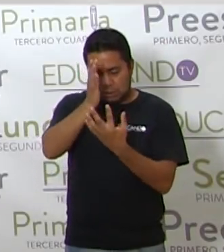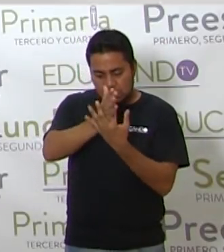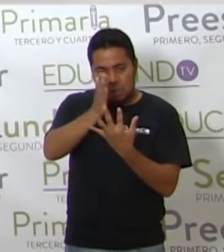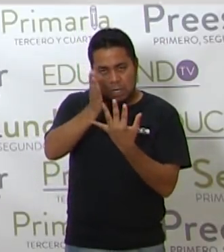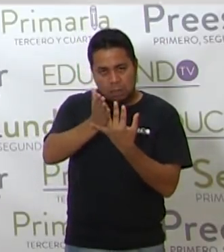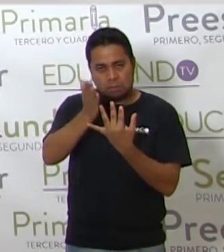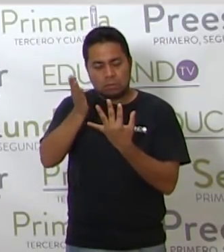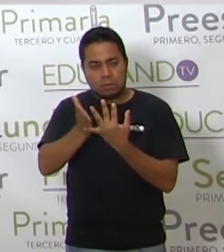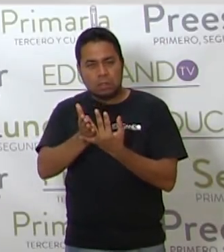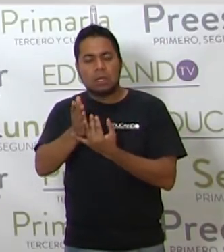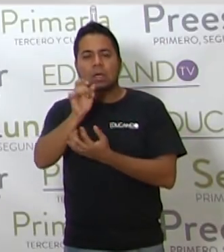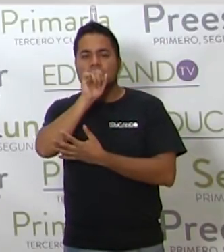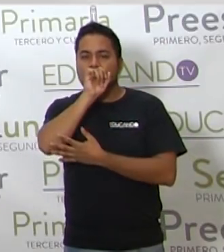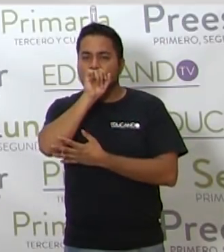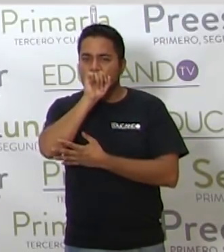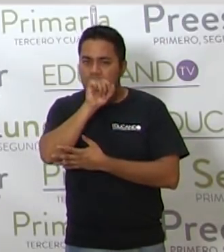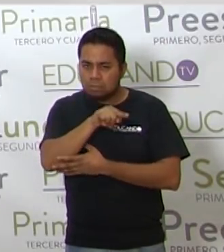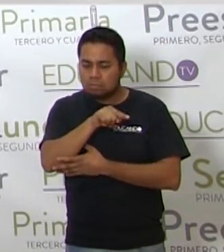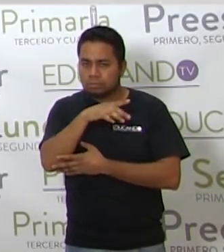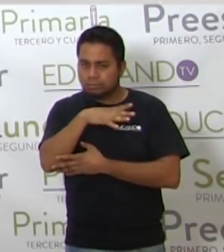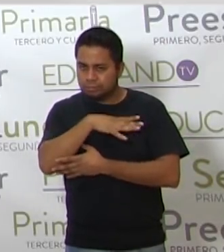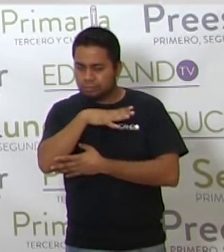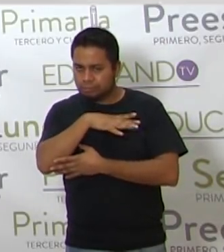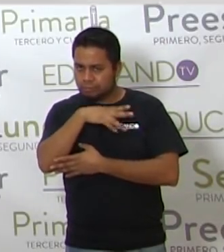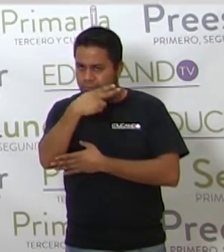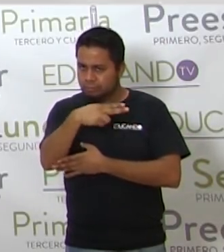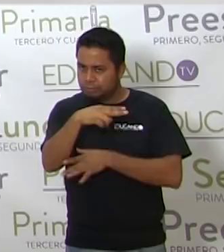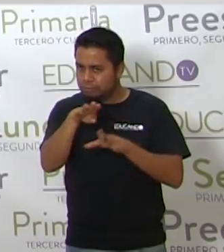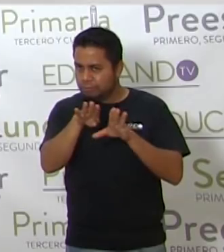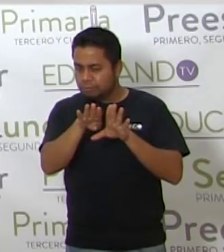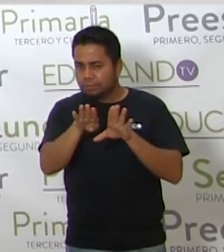episodios también se les conoce como